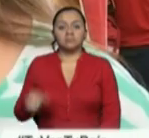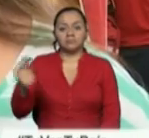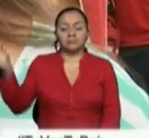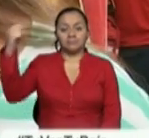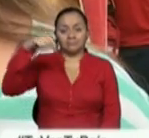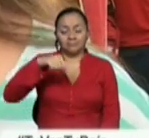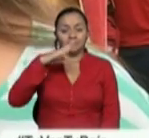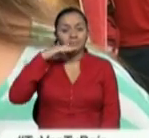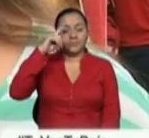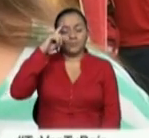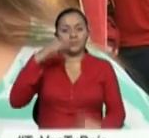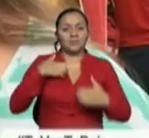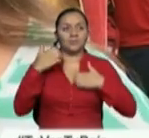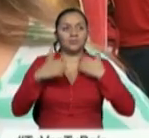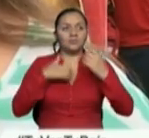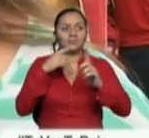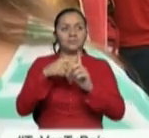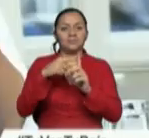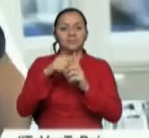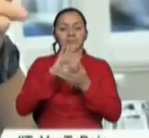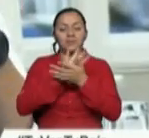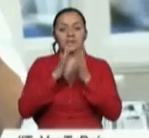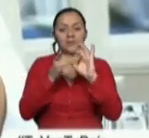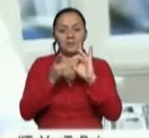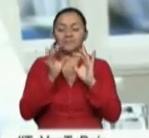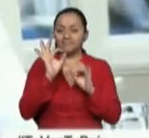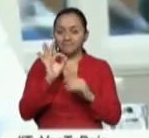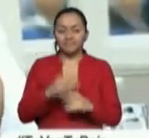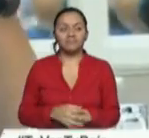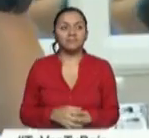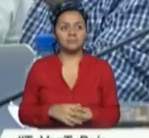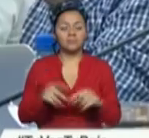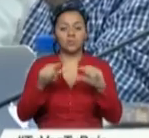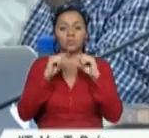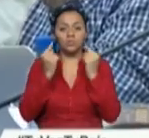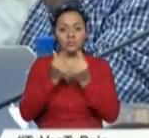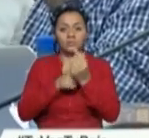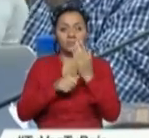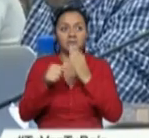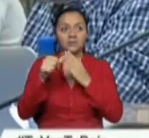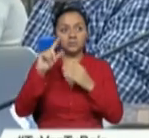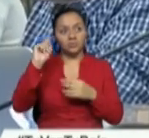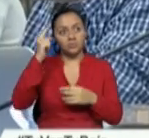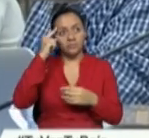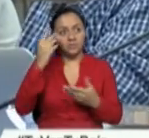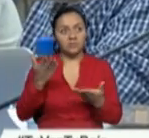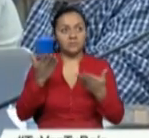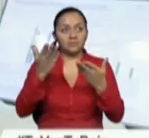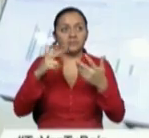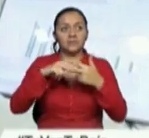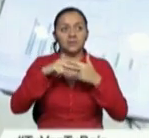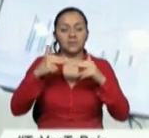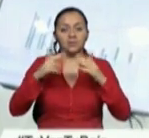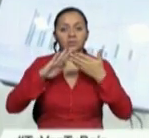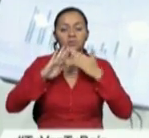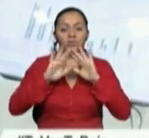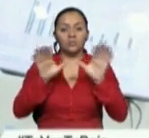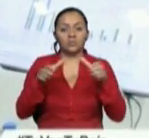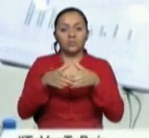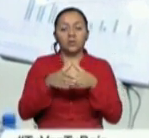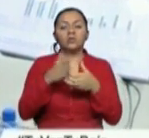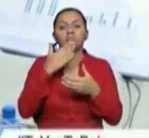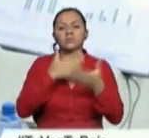estamos muy emocionados Milagro está muy contento los gabinetes itinerantes acercan al gobierno con regiones y comunidades que han estado